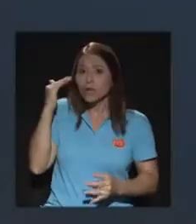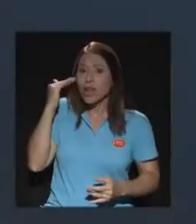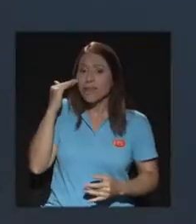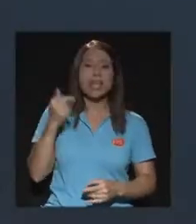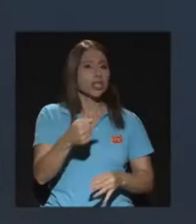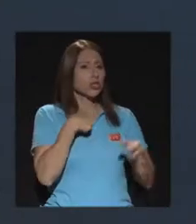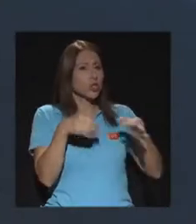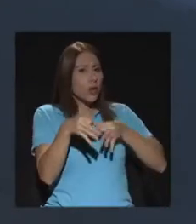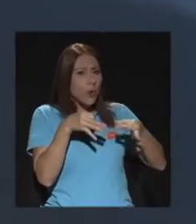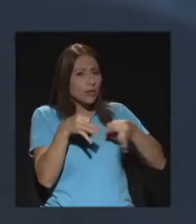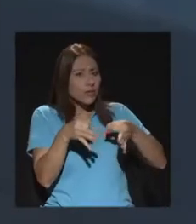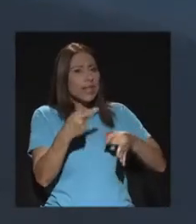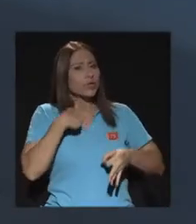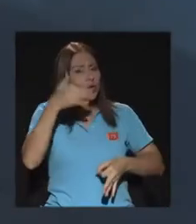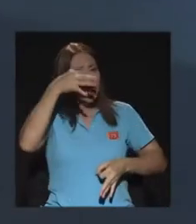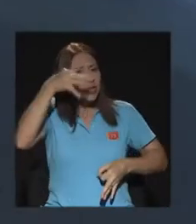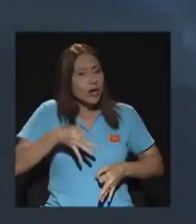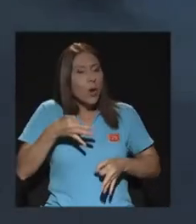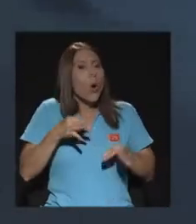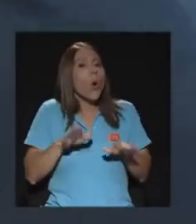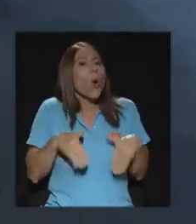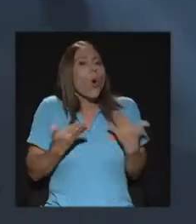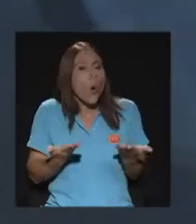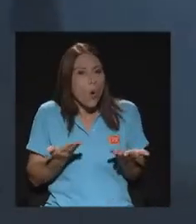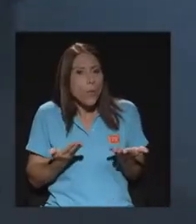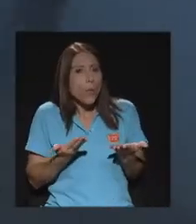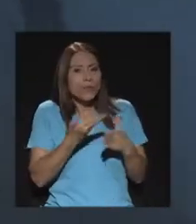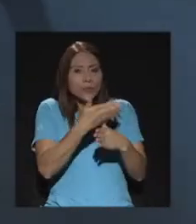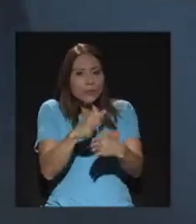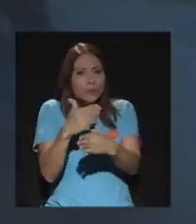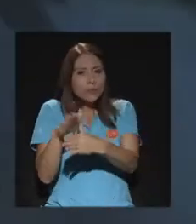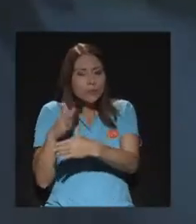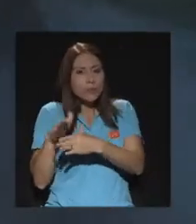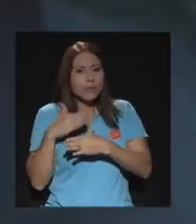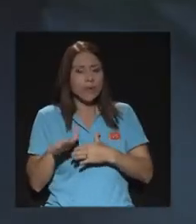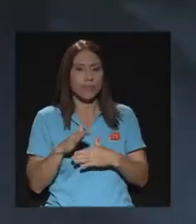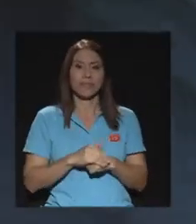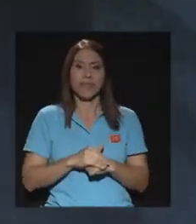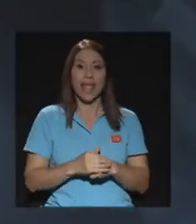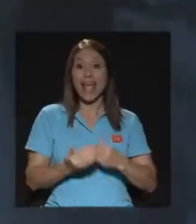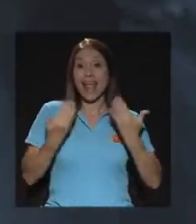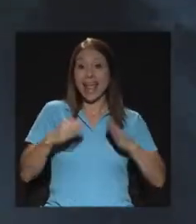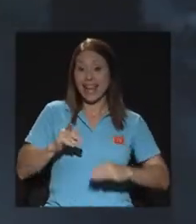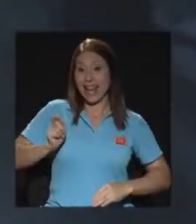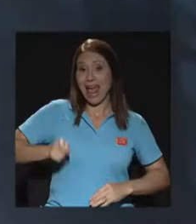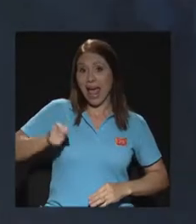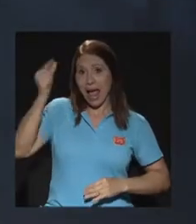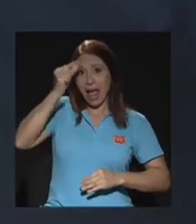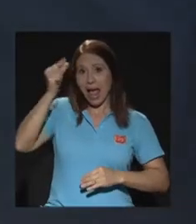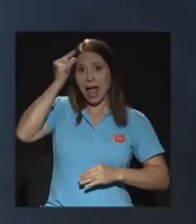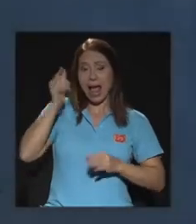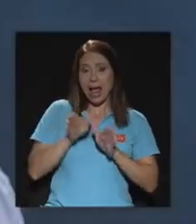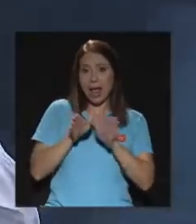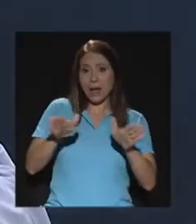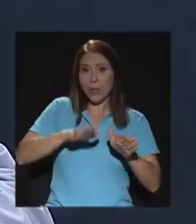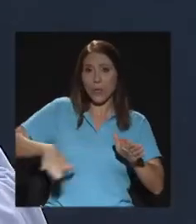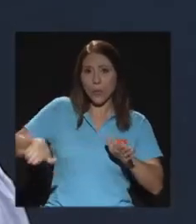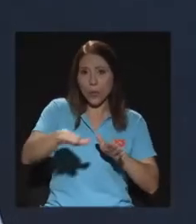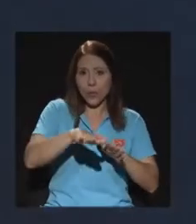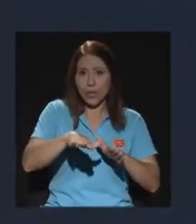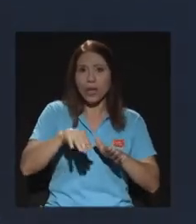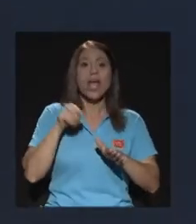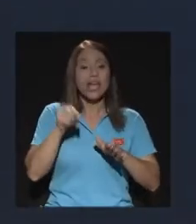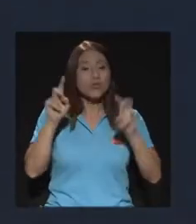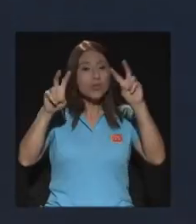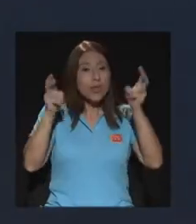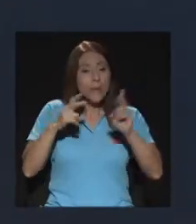una explicación de lo que creo, cómo se va a repartir. En la realidad, la Procuraduría, y es un tema positivo que